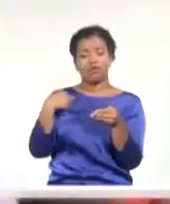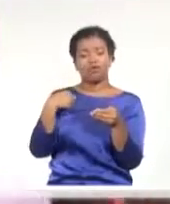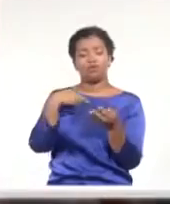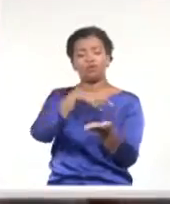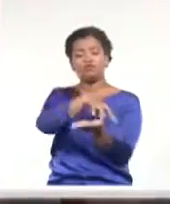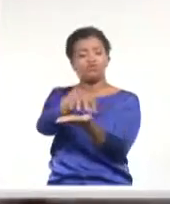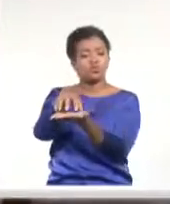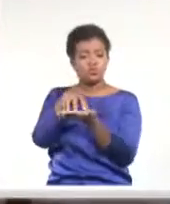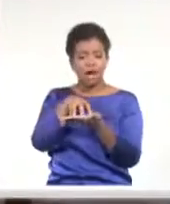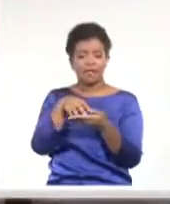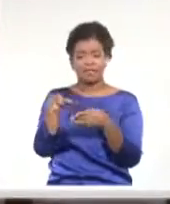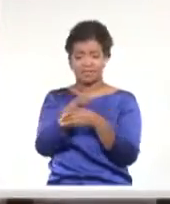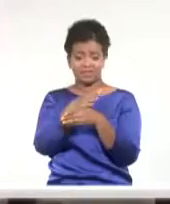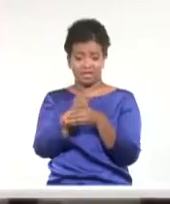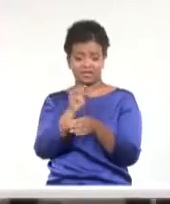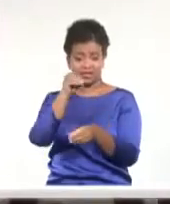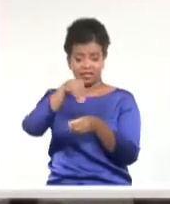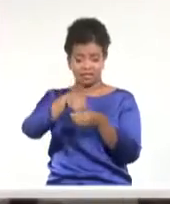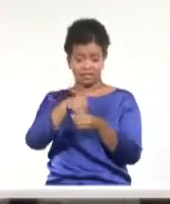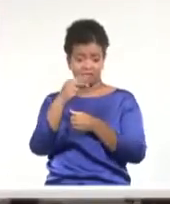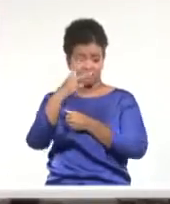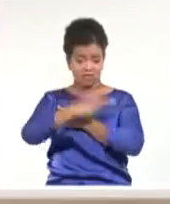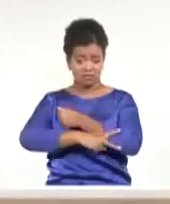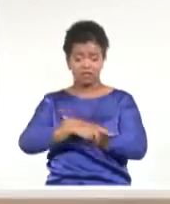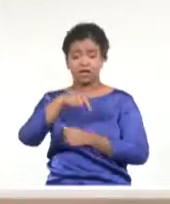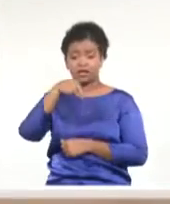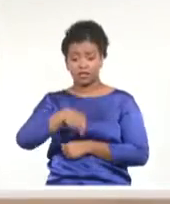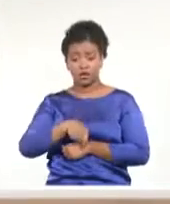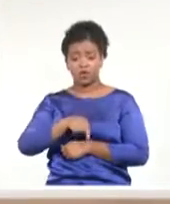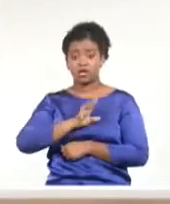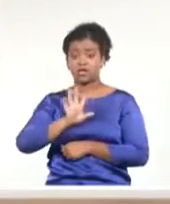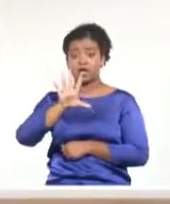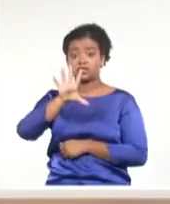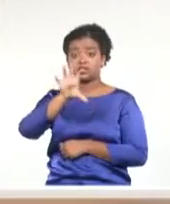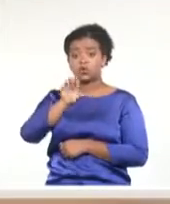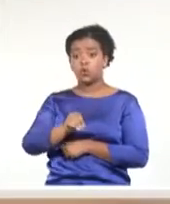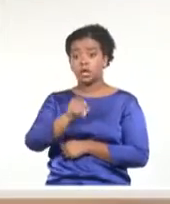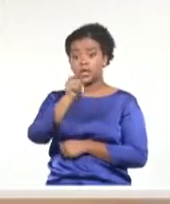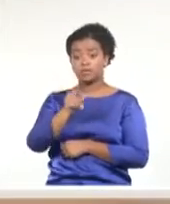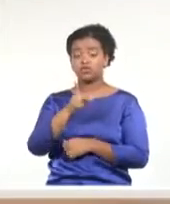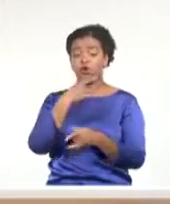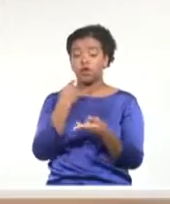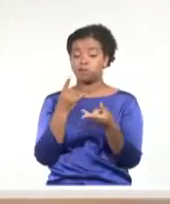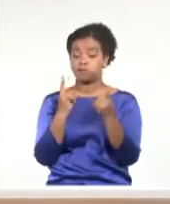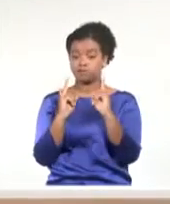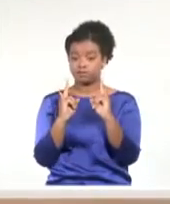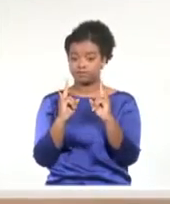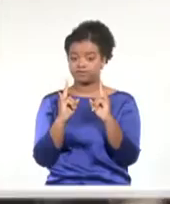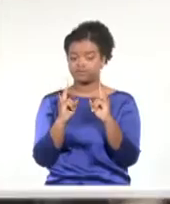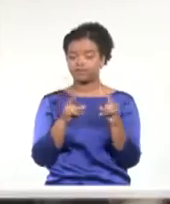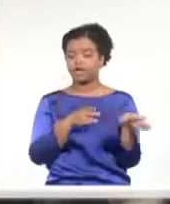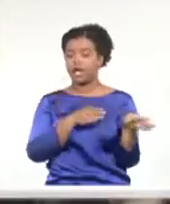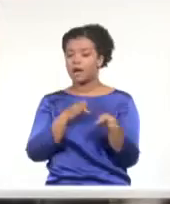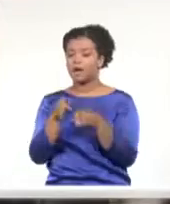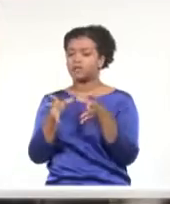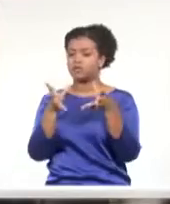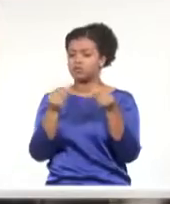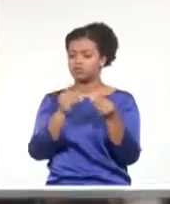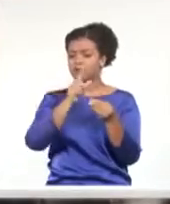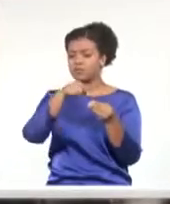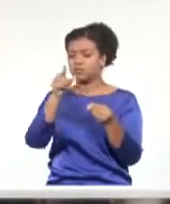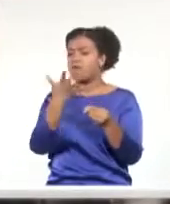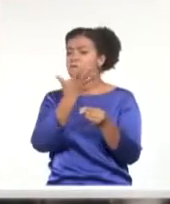Mubende y Kasanda, donde hasta hoy hay 50 fallecimientos comprobados y una cantidad sustancial de